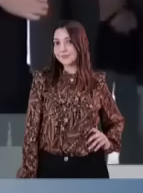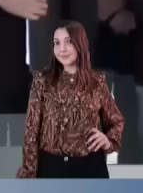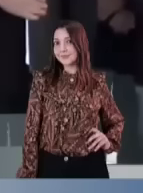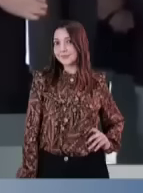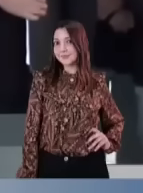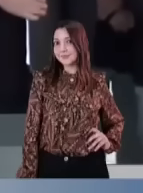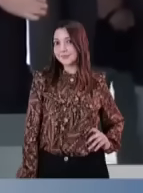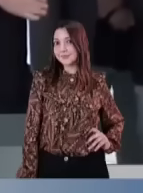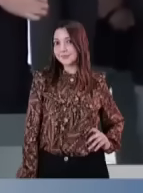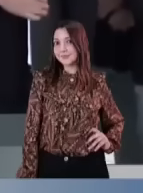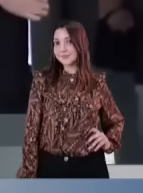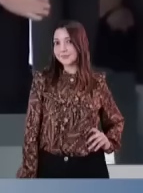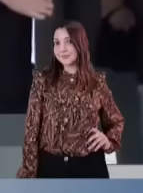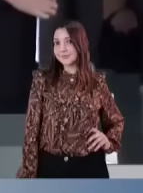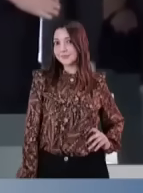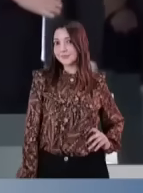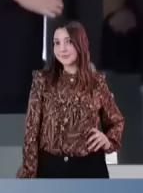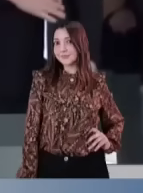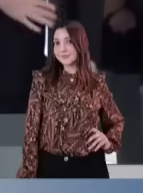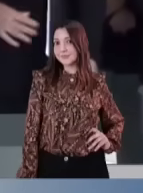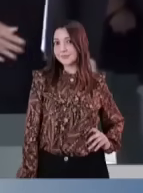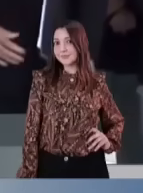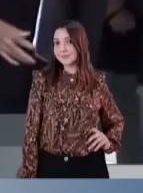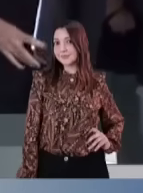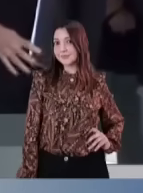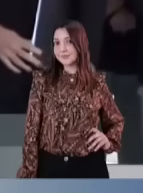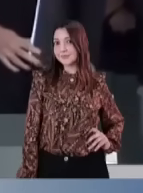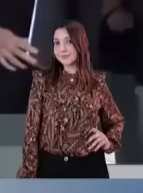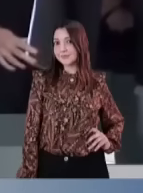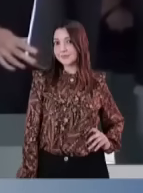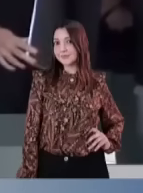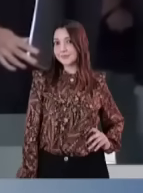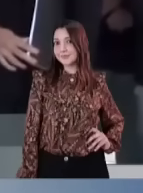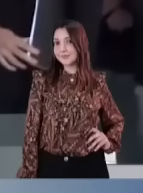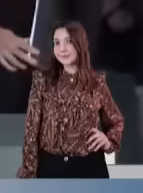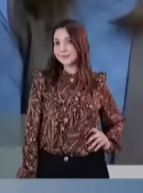integrarían el comité político. Yo también vería qué va a pasar con